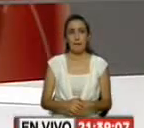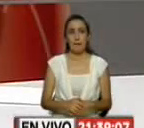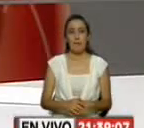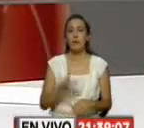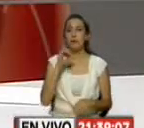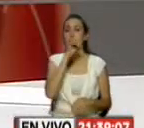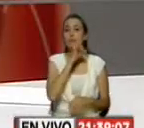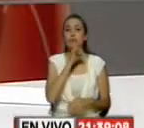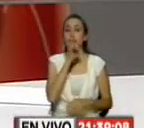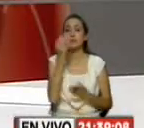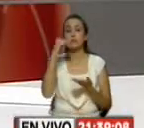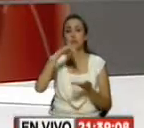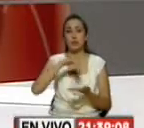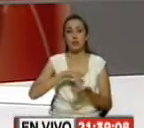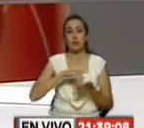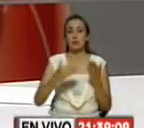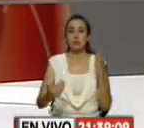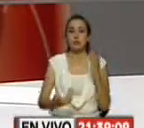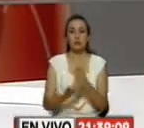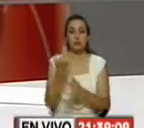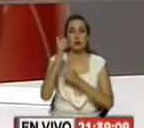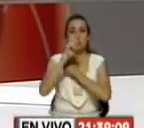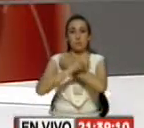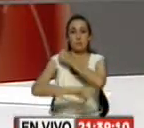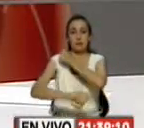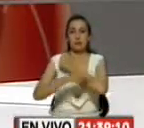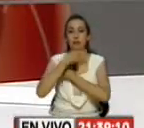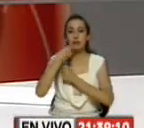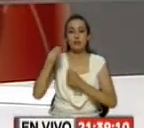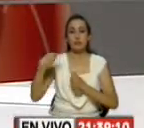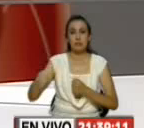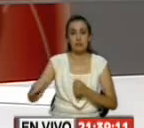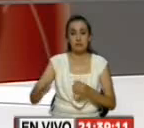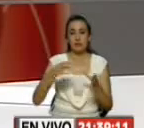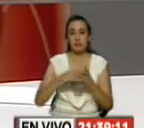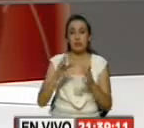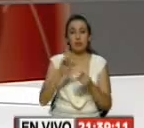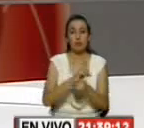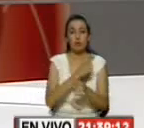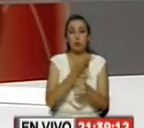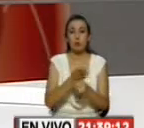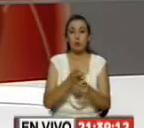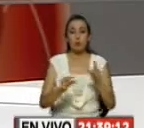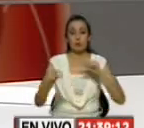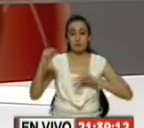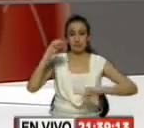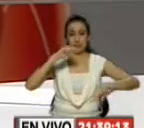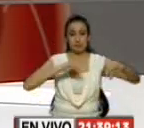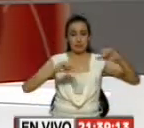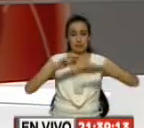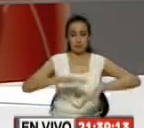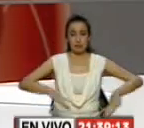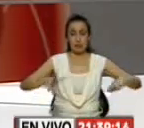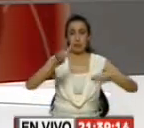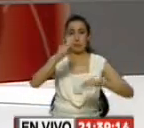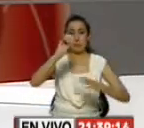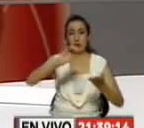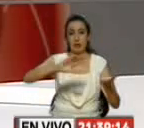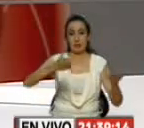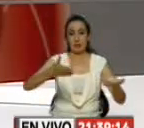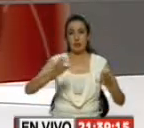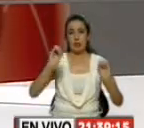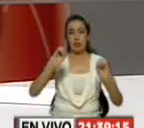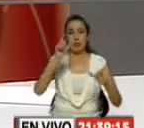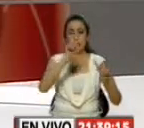Estados Unidos anunció nuevas sanciones contra Rusia por el supuesto uso de armas químicas. Además, 20 muertos y varios